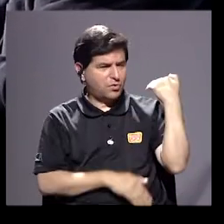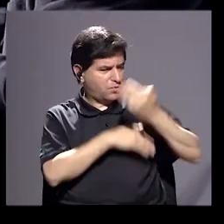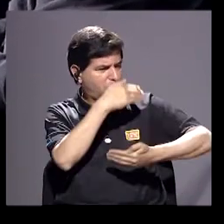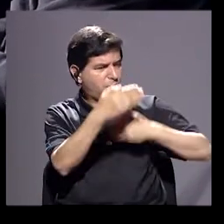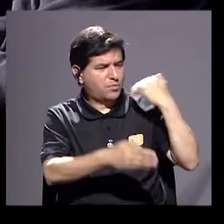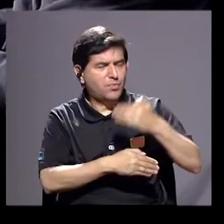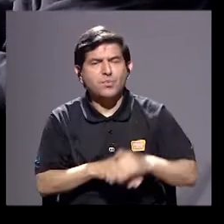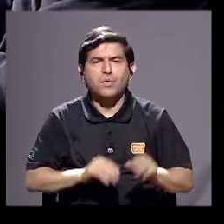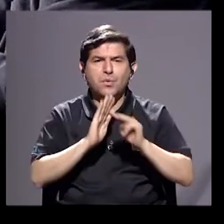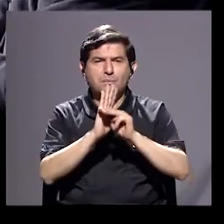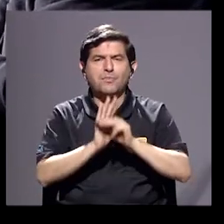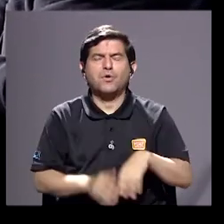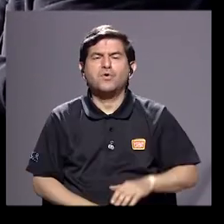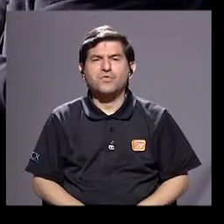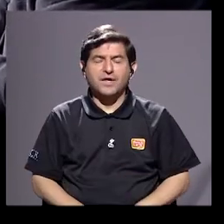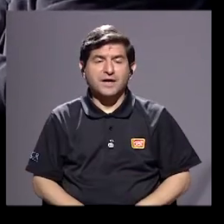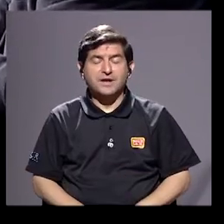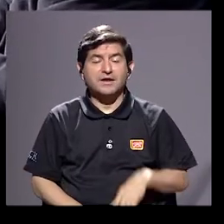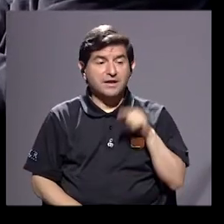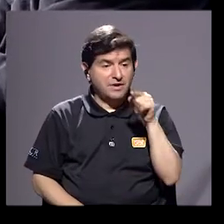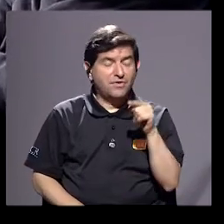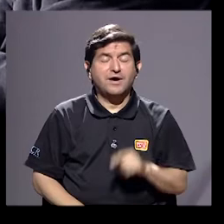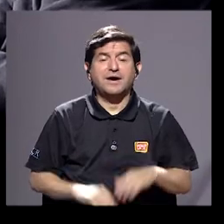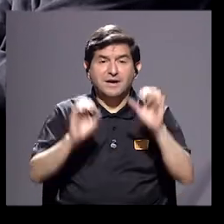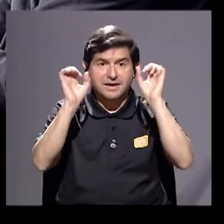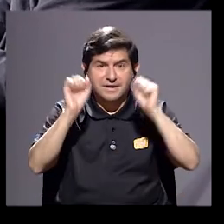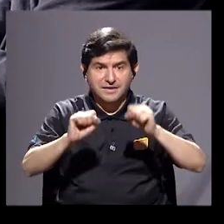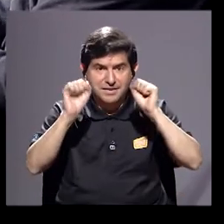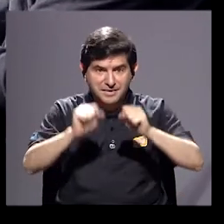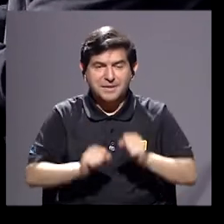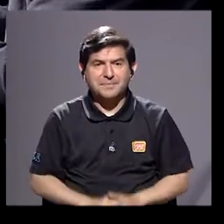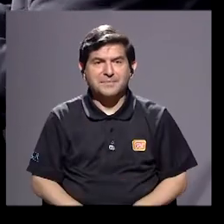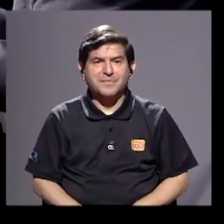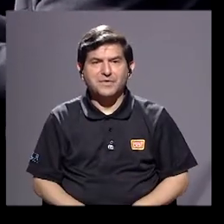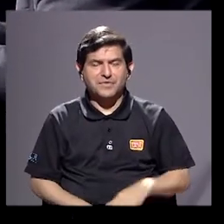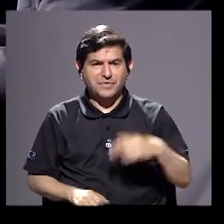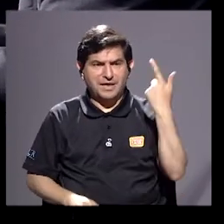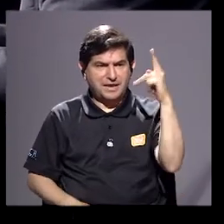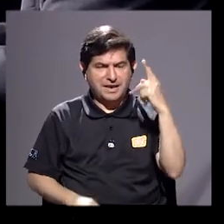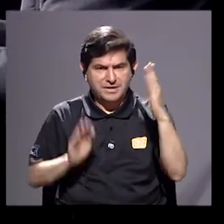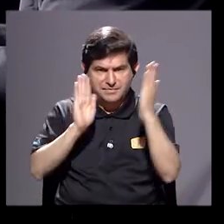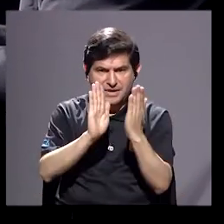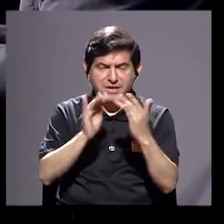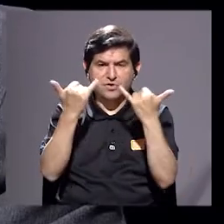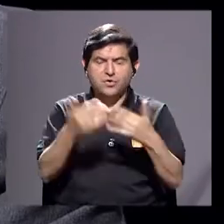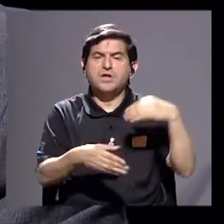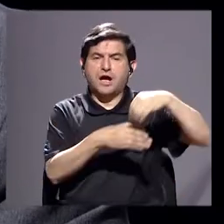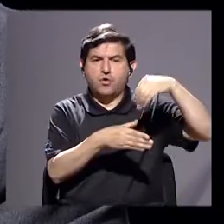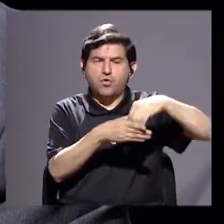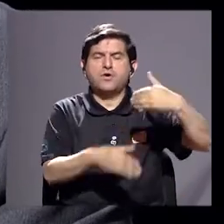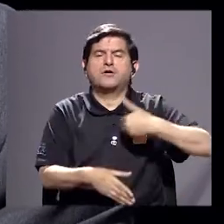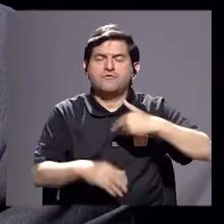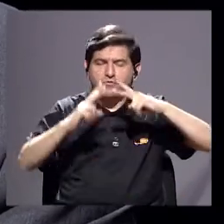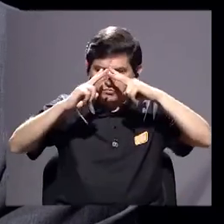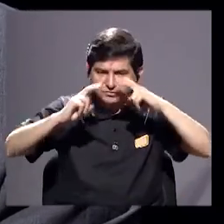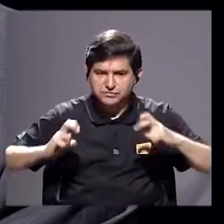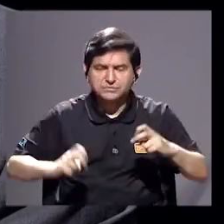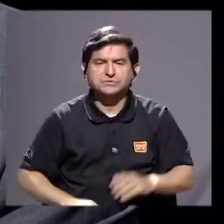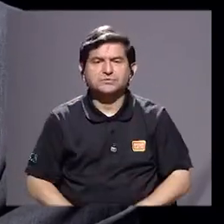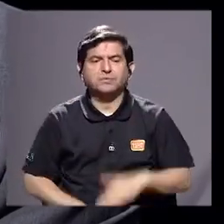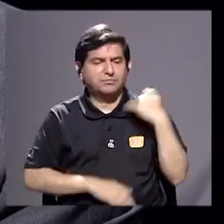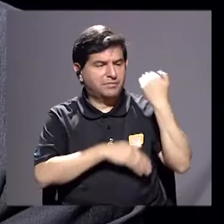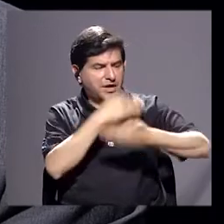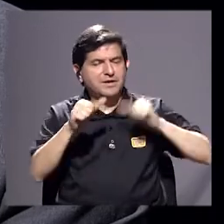modelo de gestión del riesgo y crear además un fondo nacional de emergencia que pues hoy día ya estamos analizando lo para para poder evolucionar